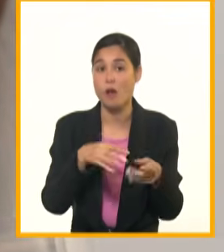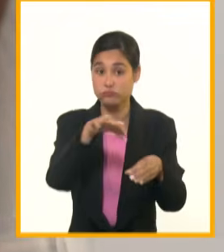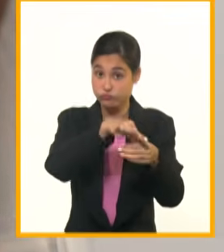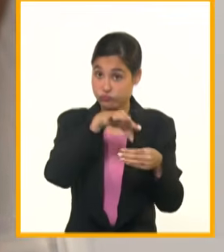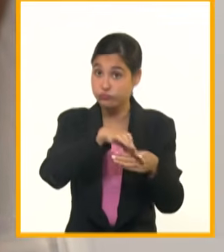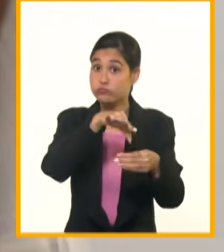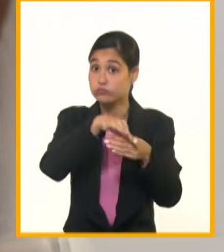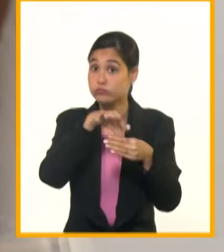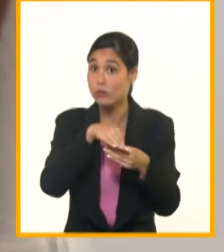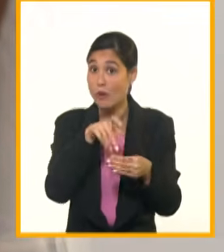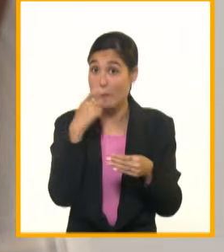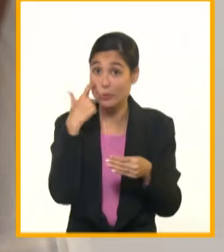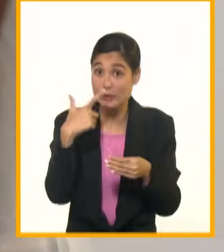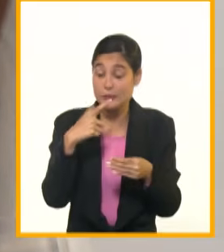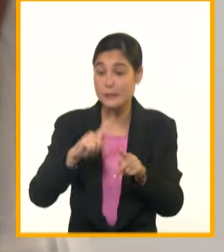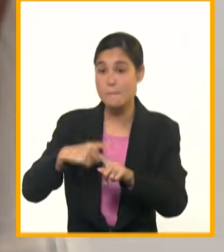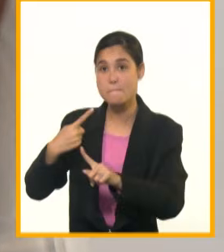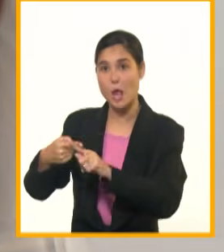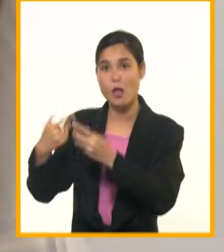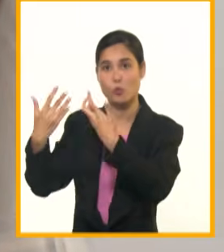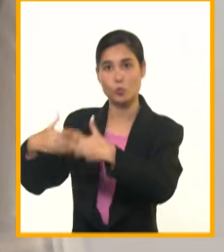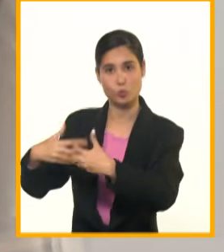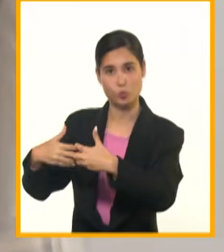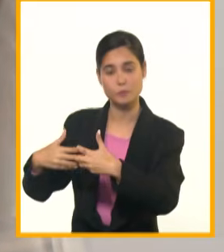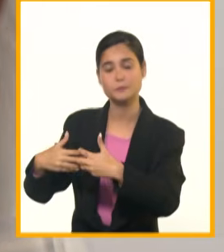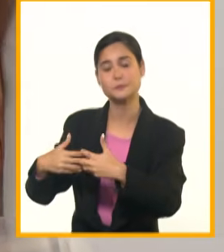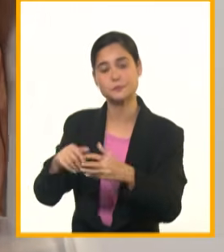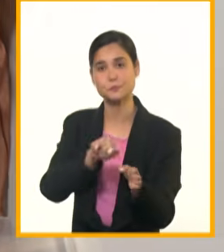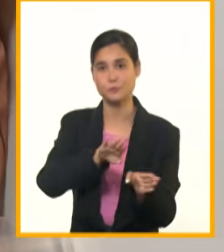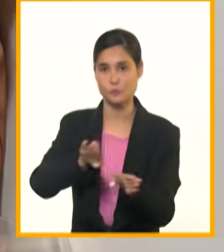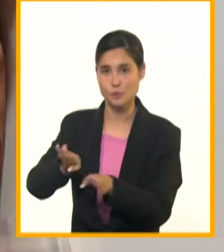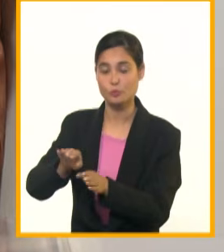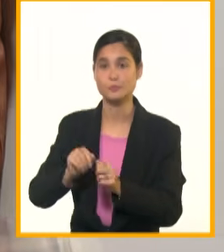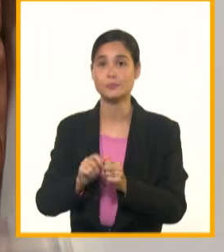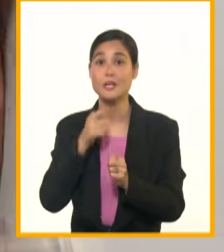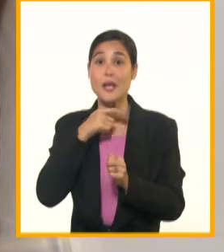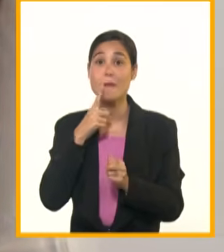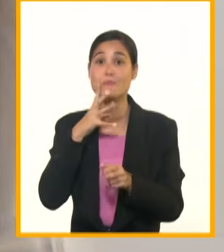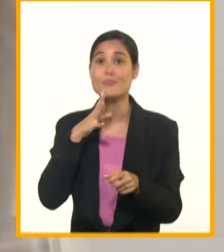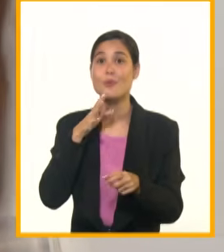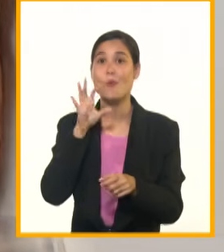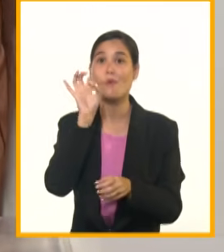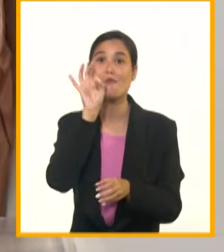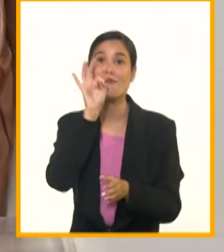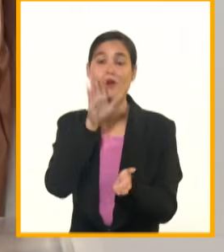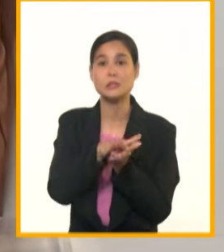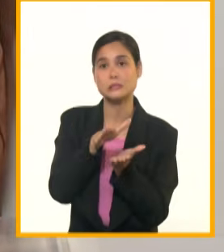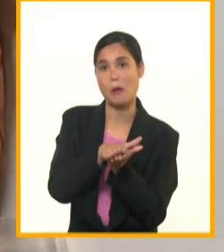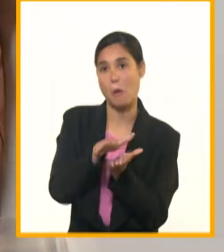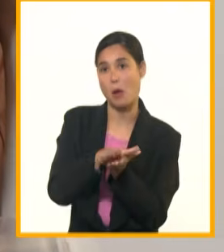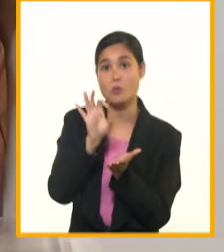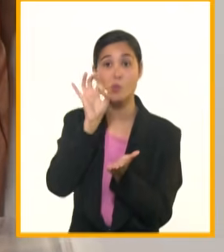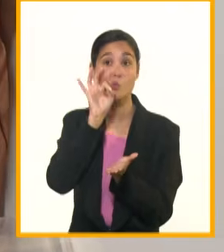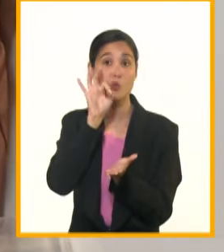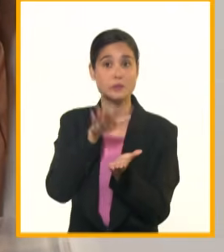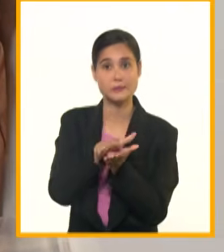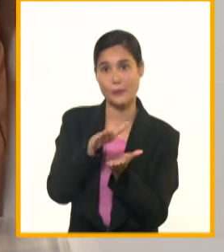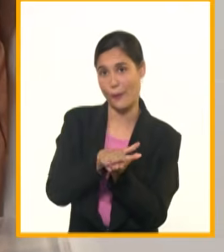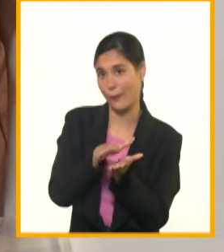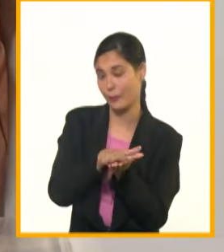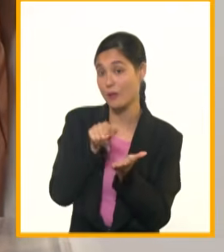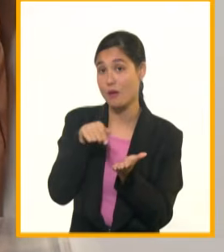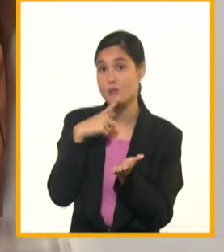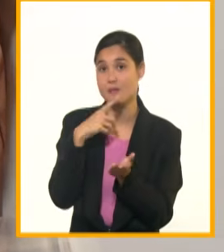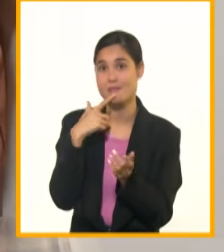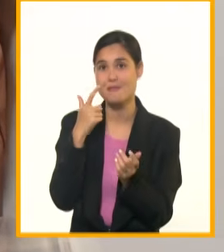peso importante en el tabaco. Recuerde que la capa de exportación San Antonio está en Artemisa, está en San